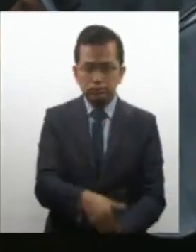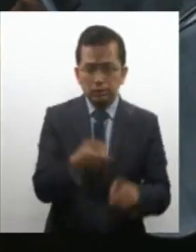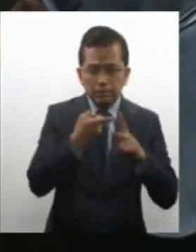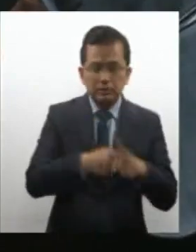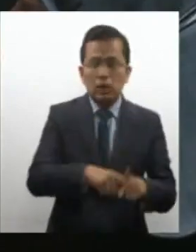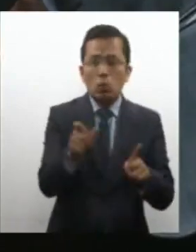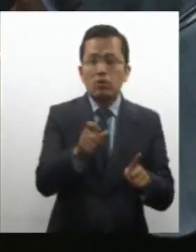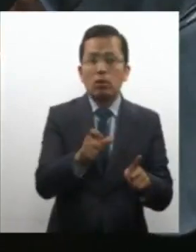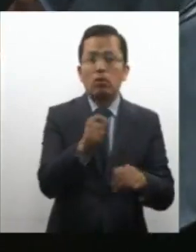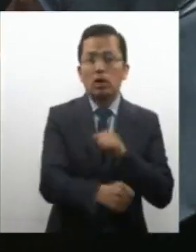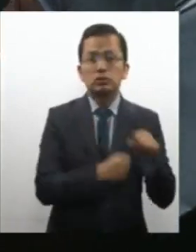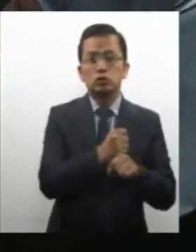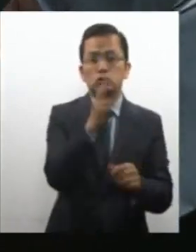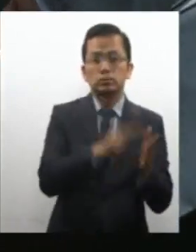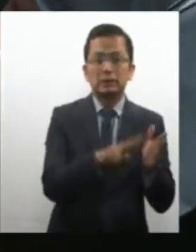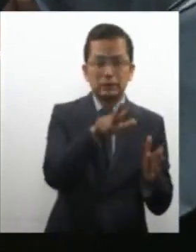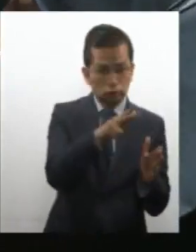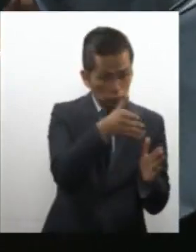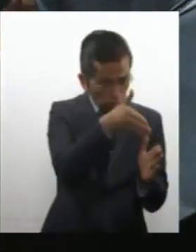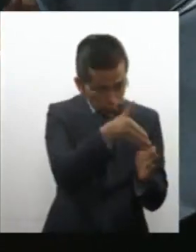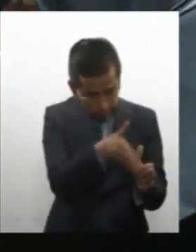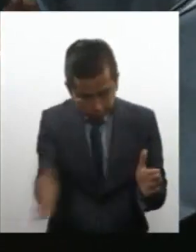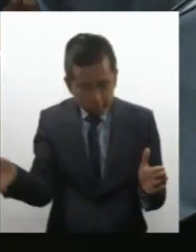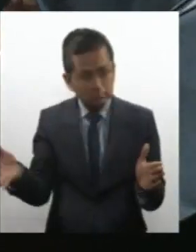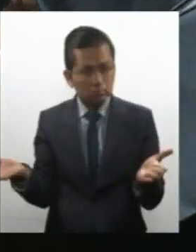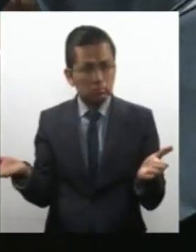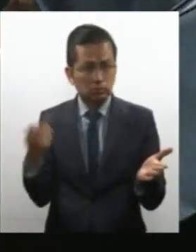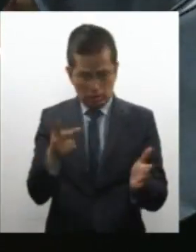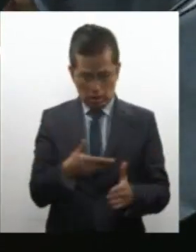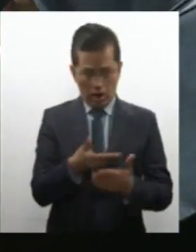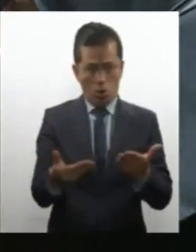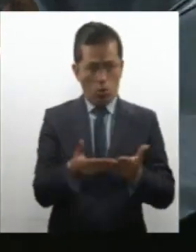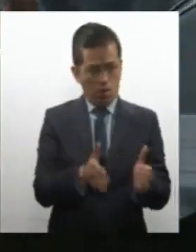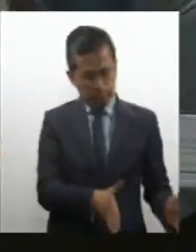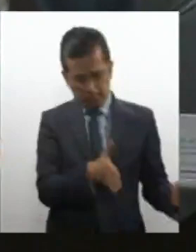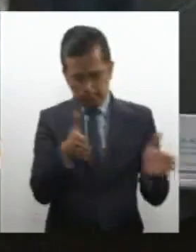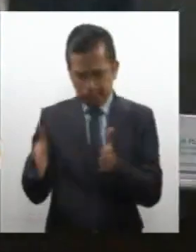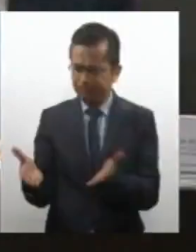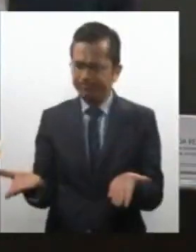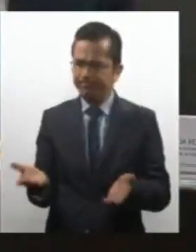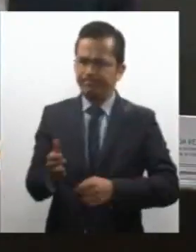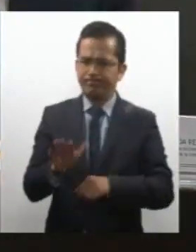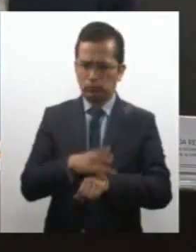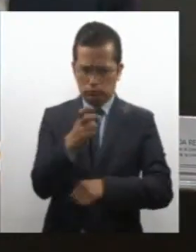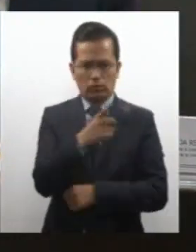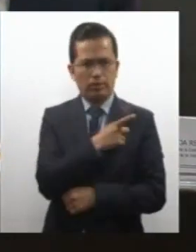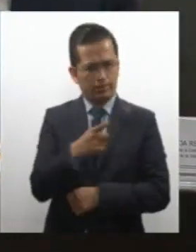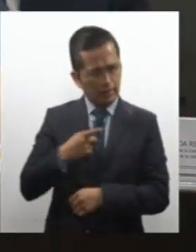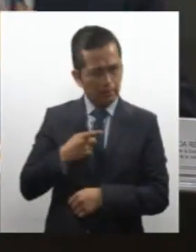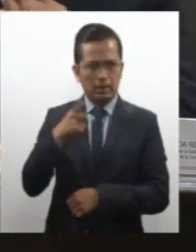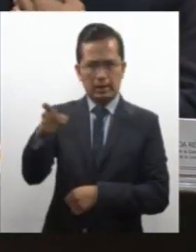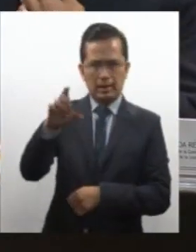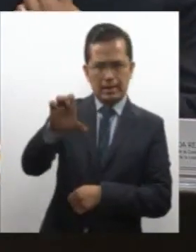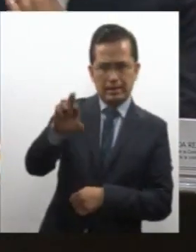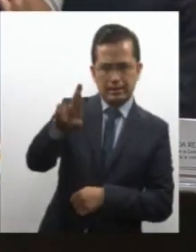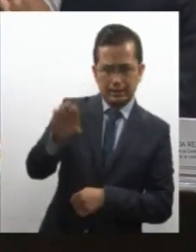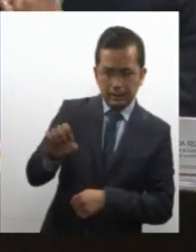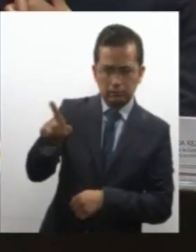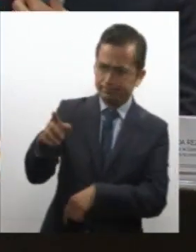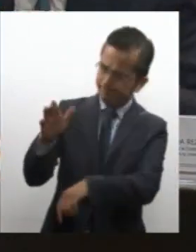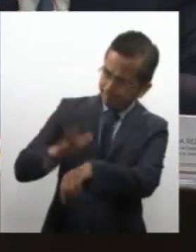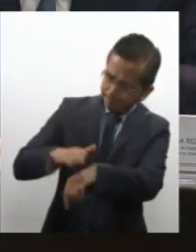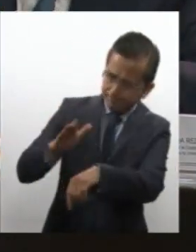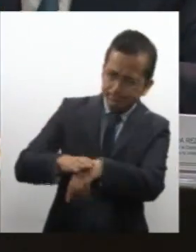que es de la mayor importancia de llamar a cuentas a la CRE. Se tomaron no más